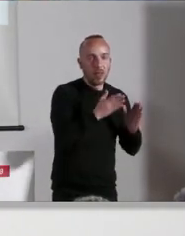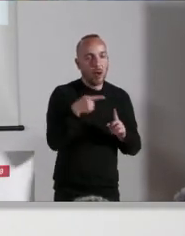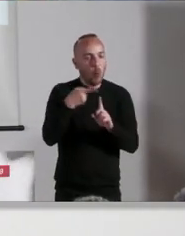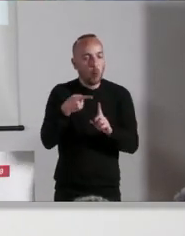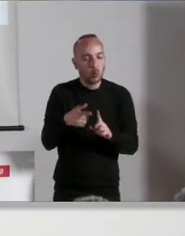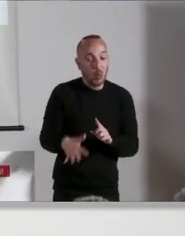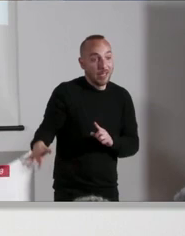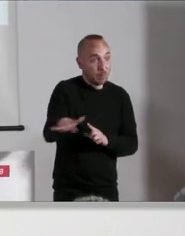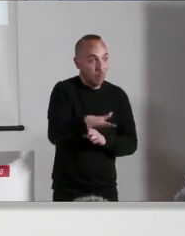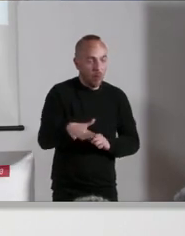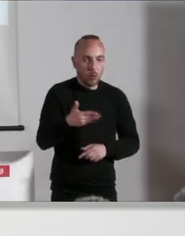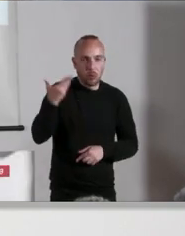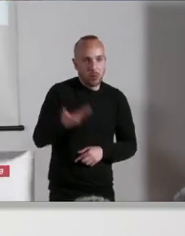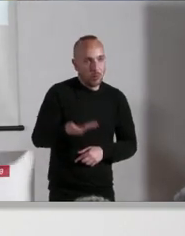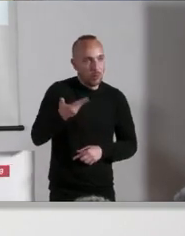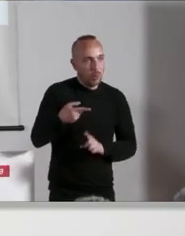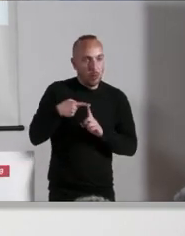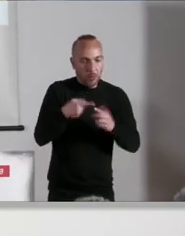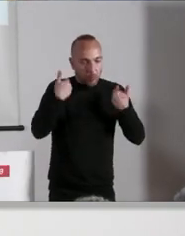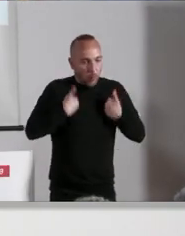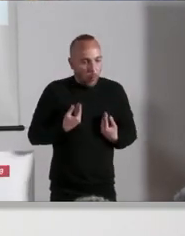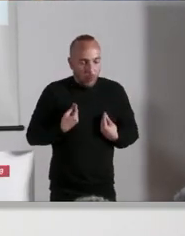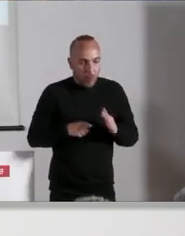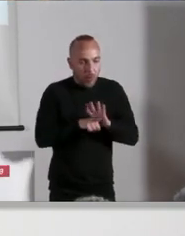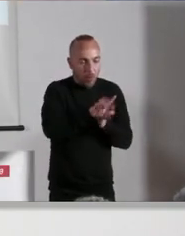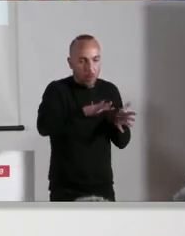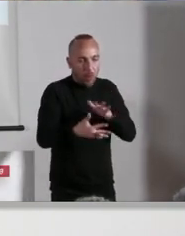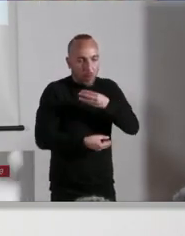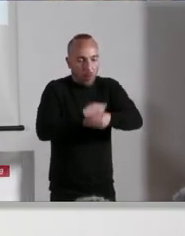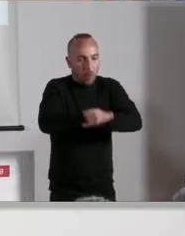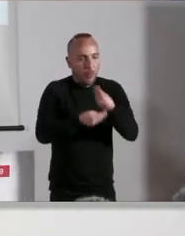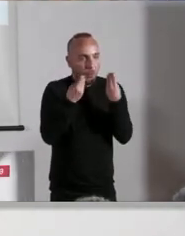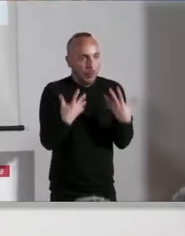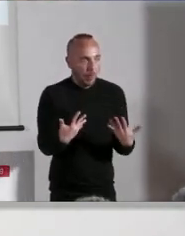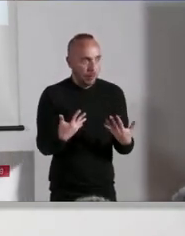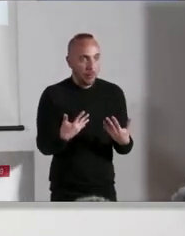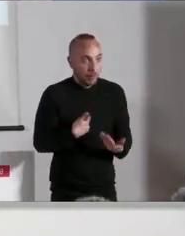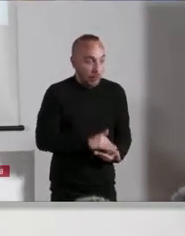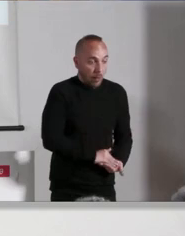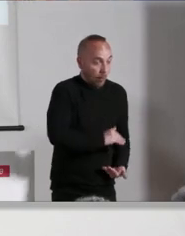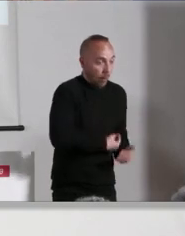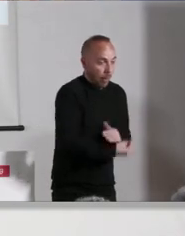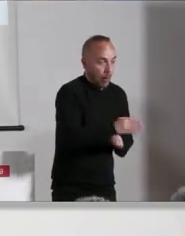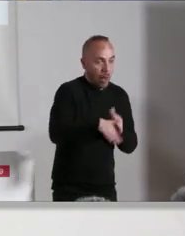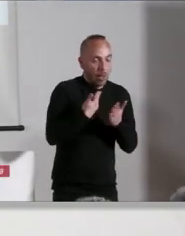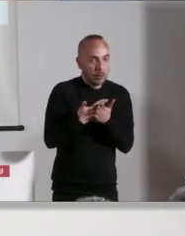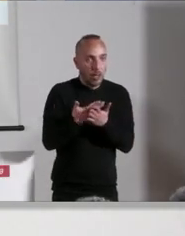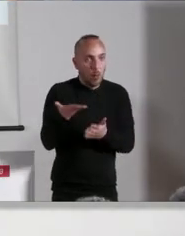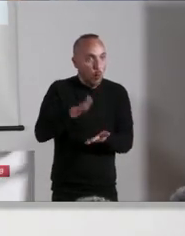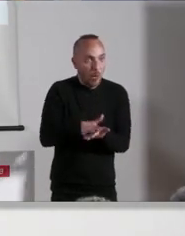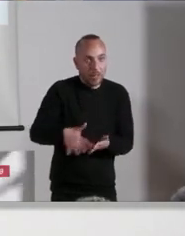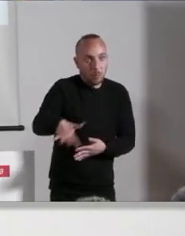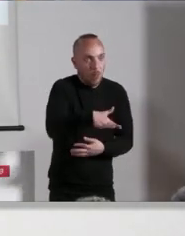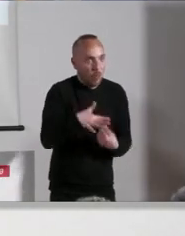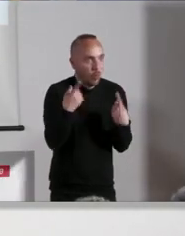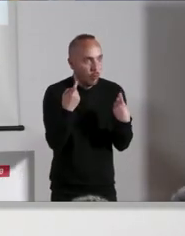es crucial para el desarrollo satisfactorio de la vida, desde que nacemos hasta que nos morimos, y para crear una realidad